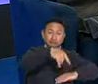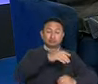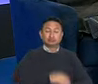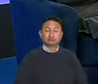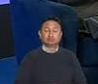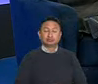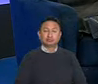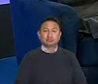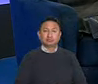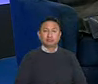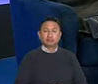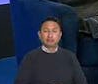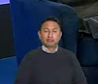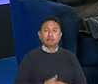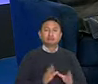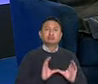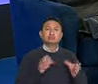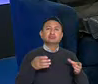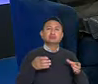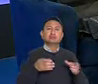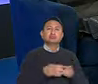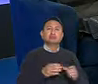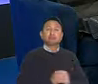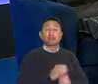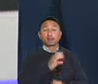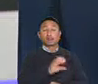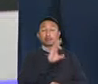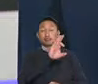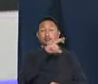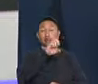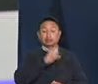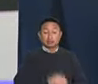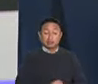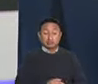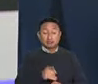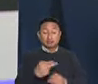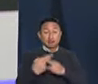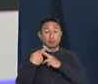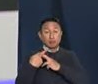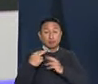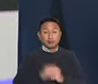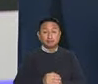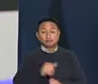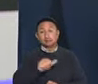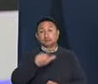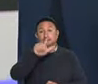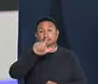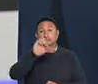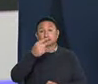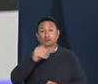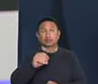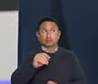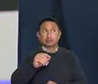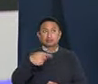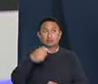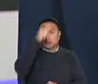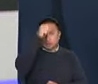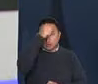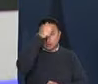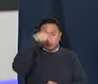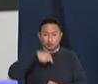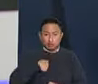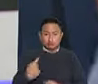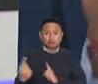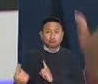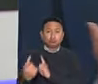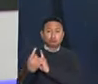provincia? Mira, la Comisión de Tránsito del Ecuador tiene la seguridad de la LOA Unión del Toachi. El día domingo de la elección conversé